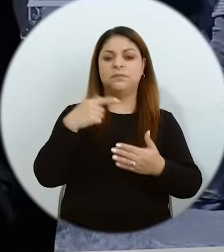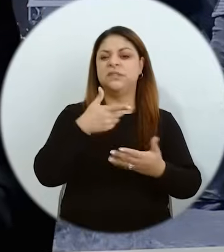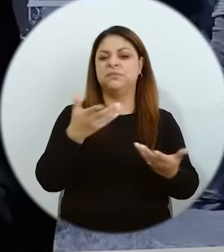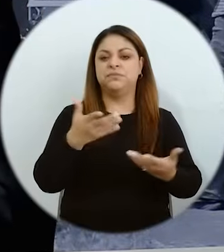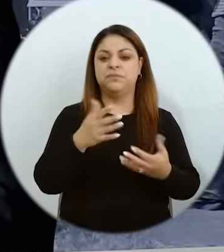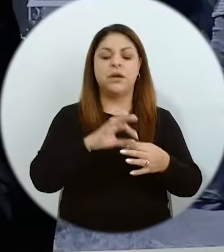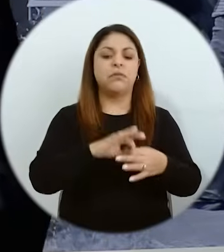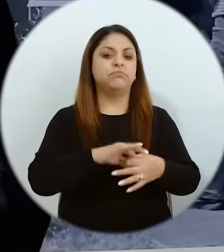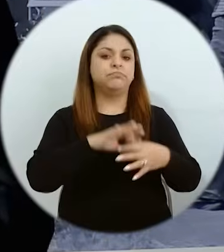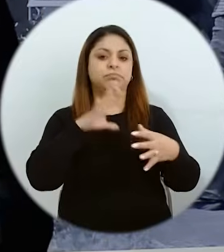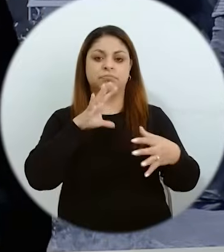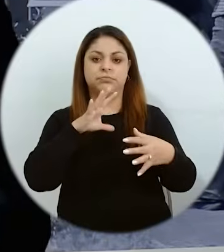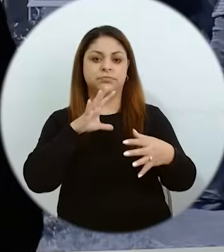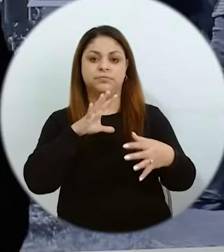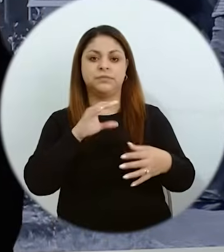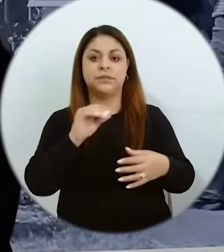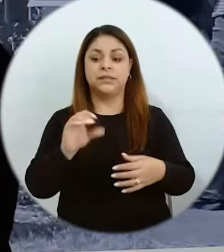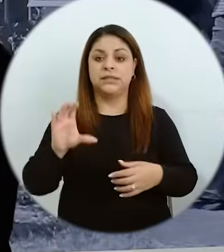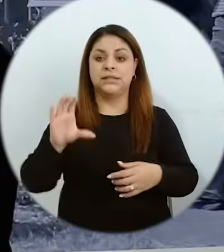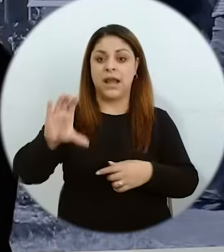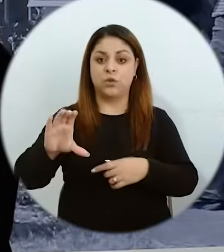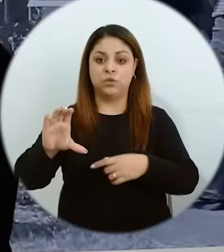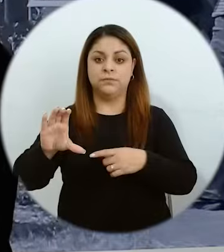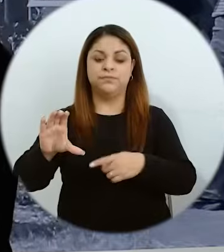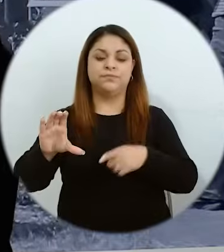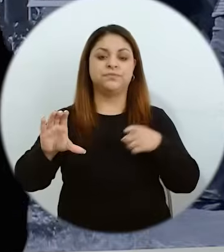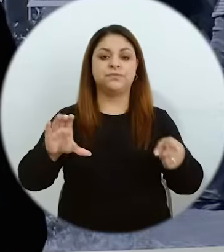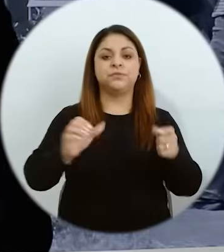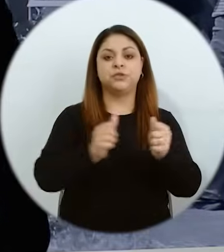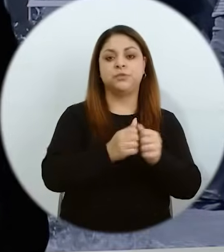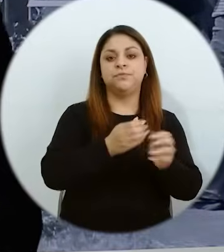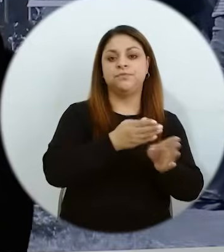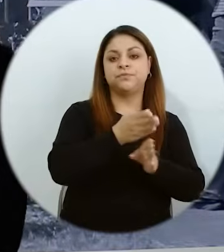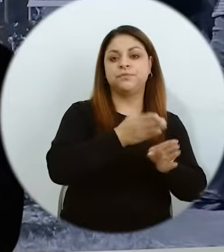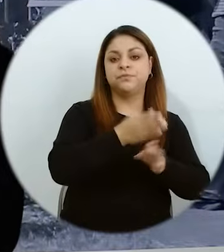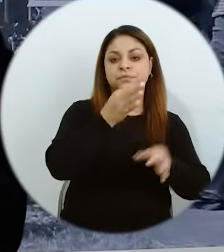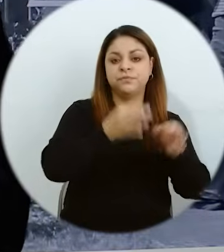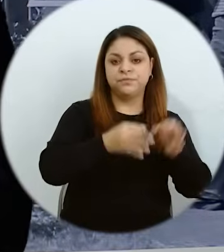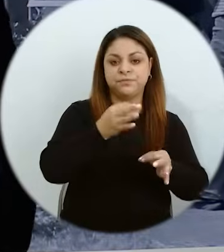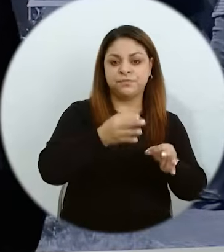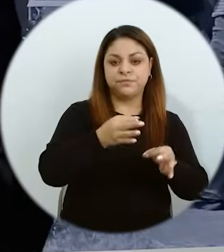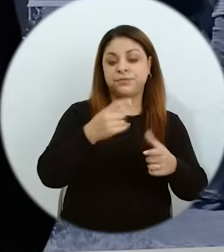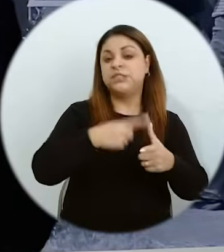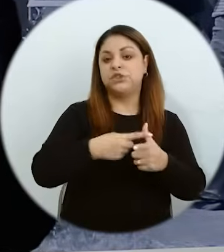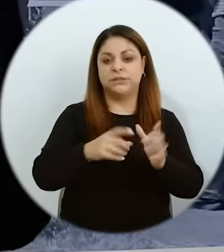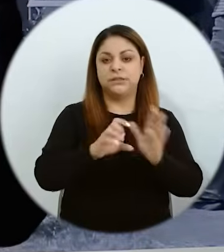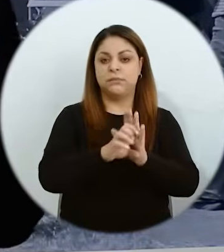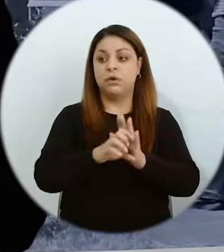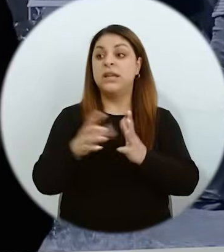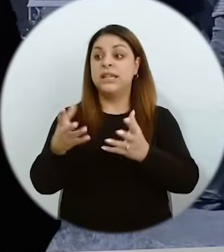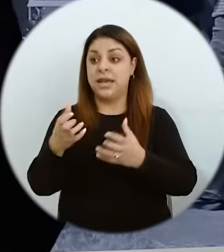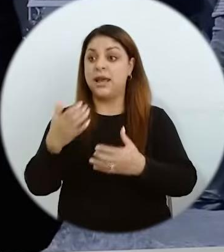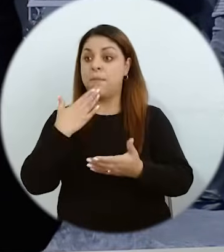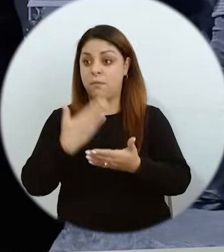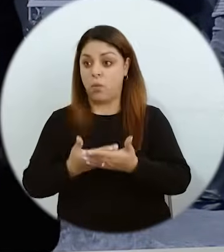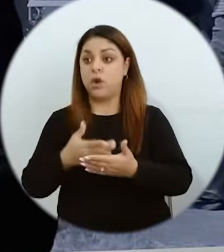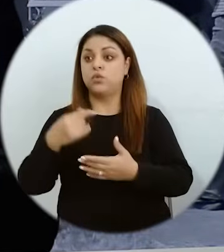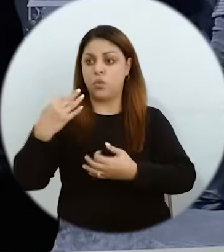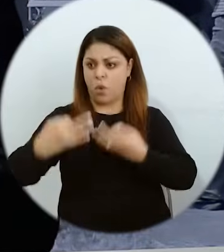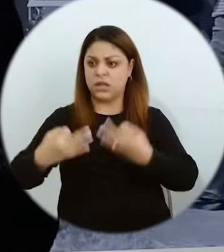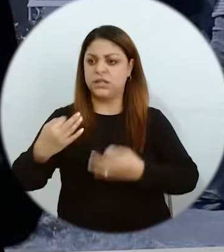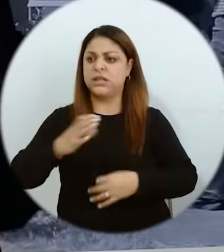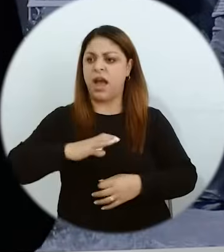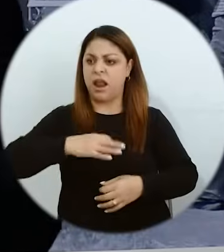pasado, se desarticuló los salarios y la carrera judicial. Entonces quieren mejores jueces, mejor